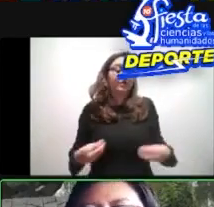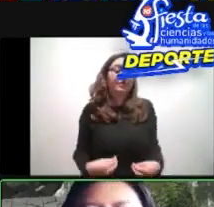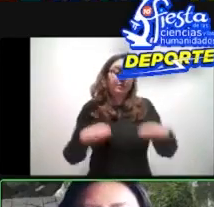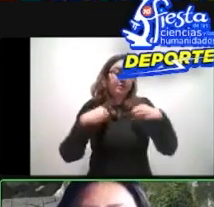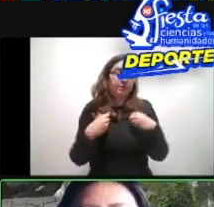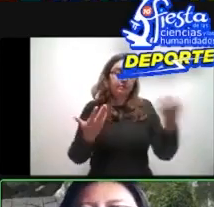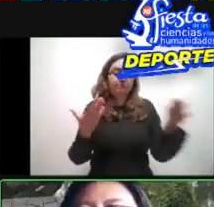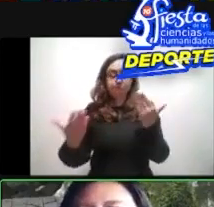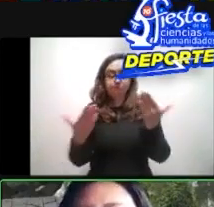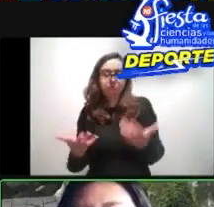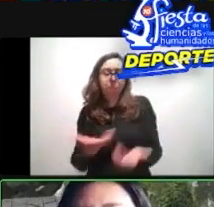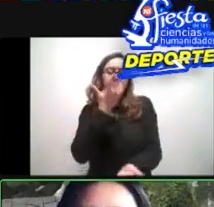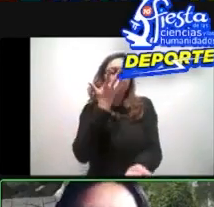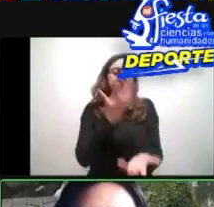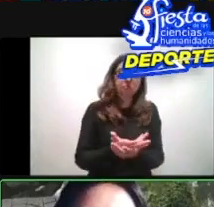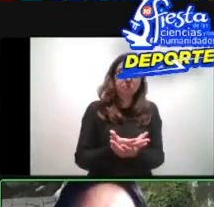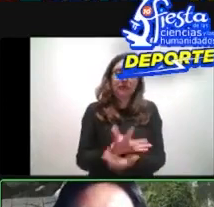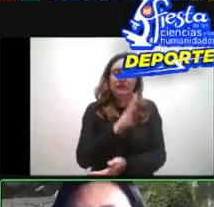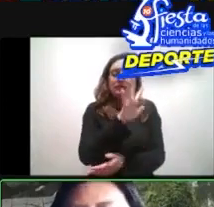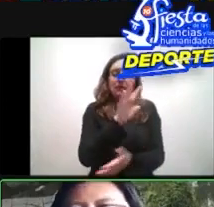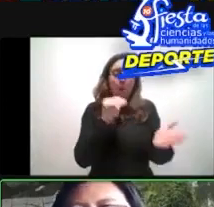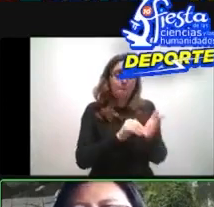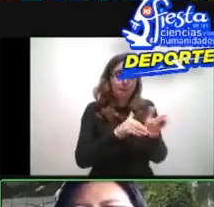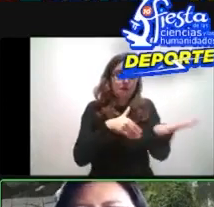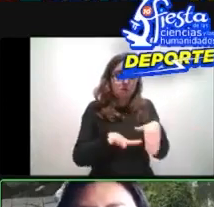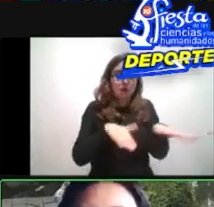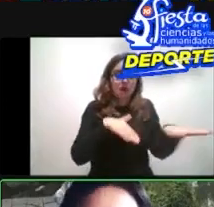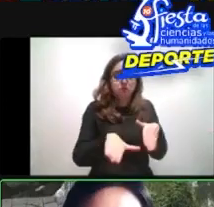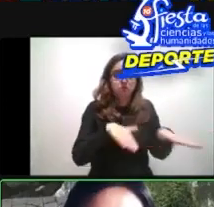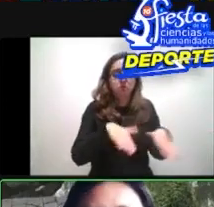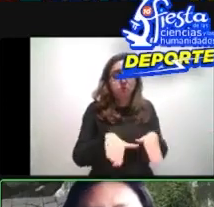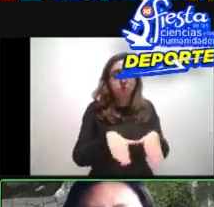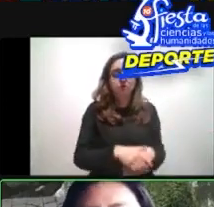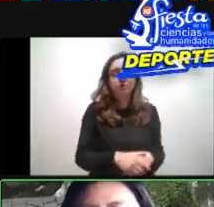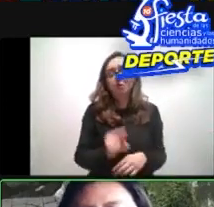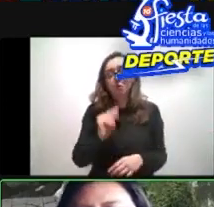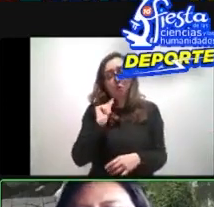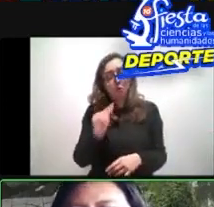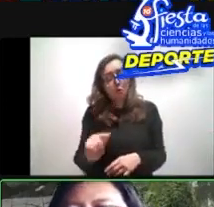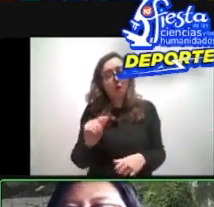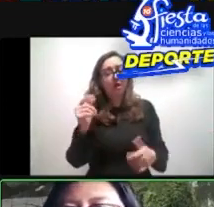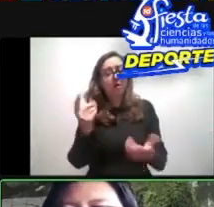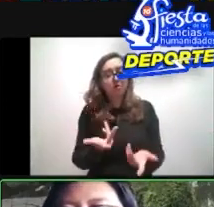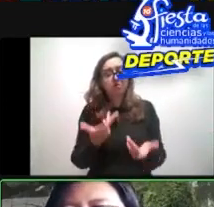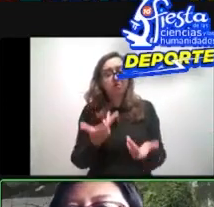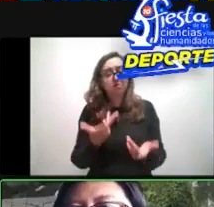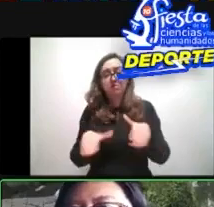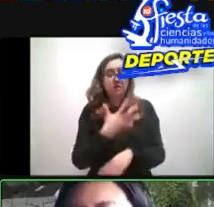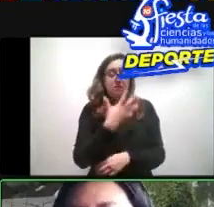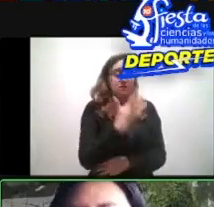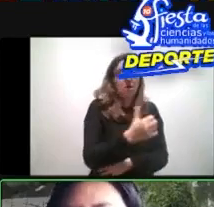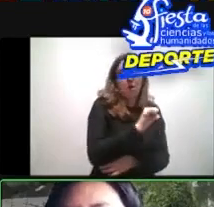es que nosotros demos menos de 5,000 pasos al día. Un estilo de baja actividad es que yo esté dando de 5,000